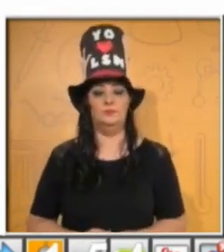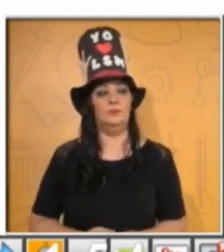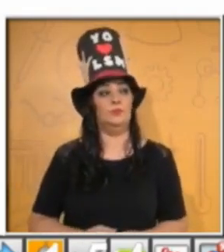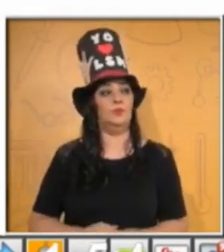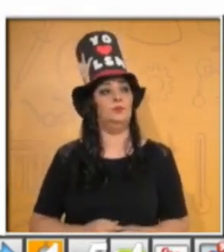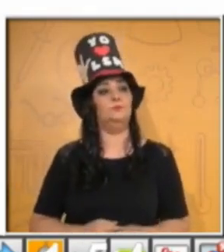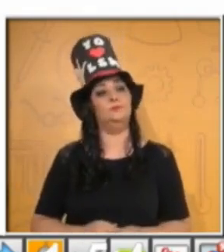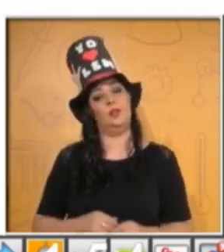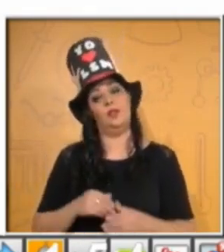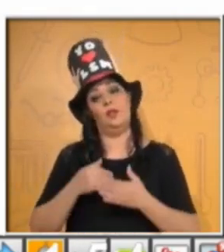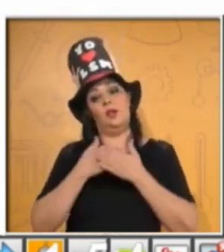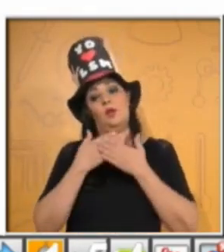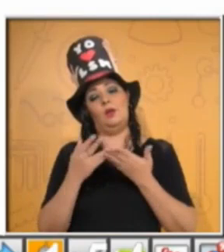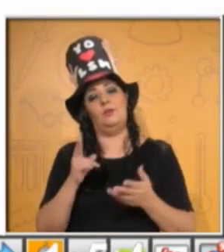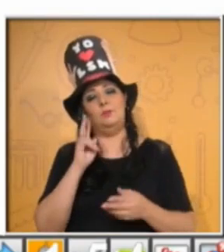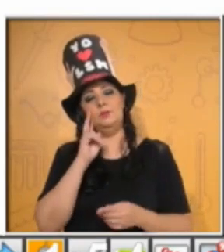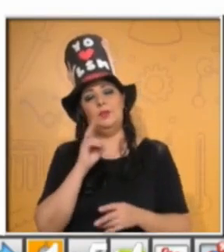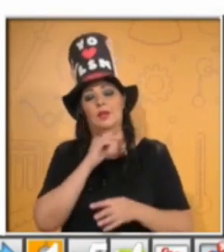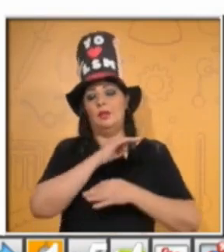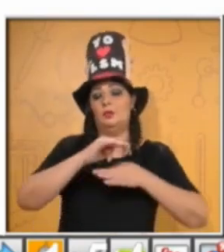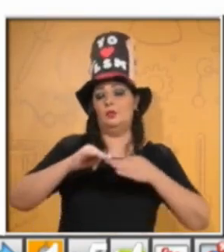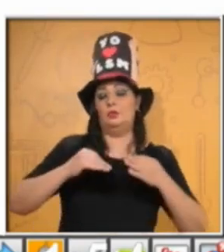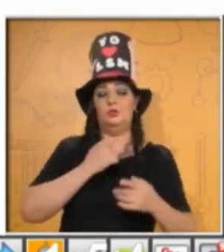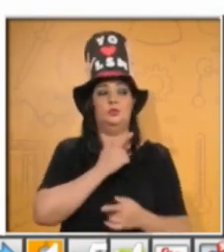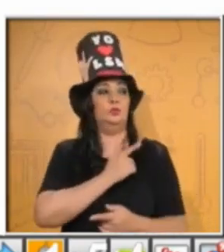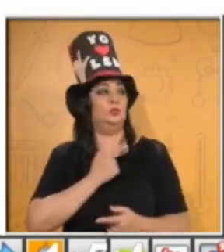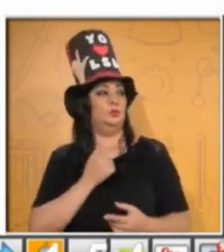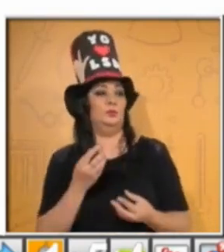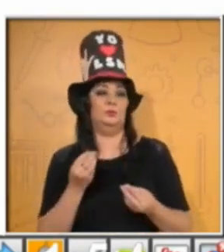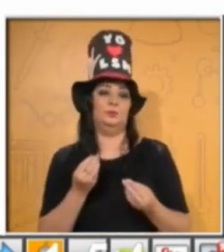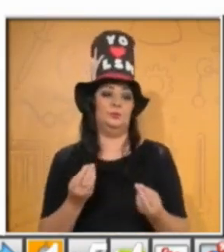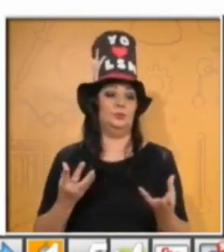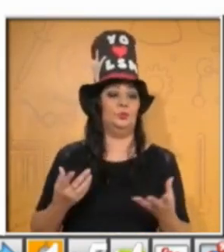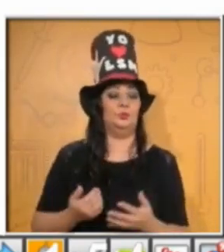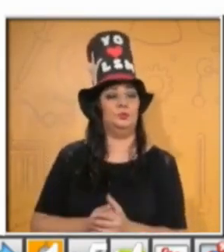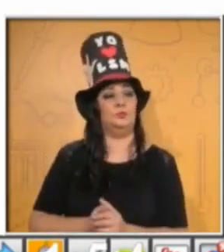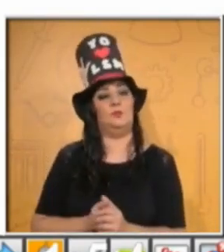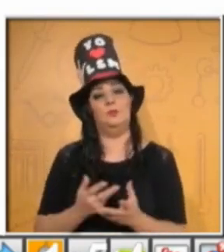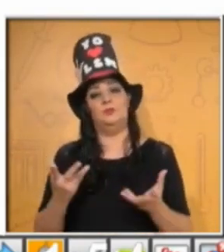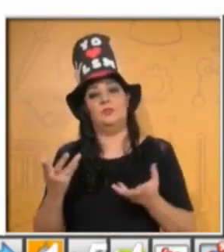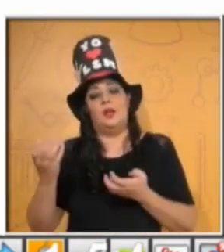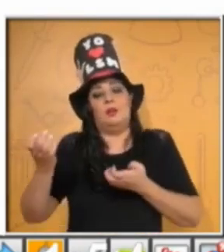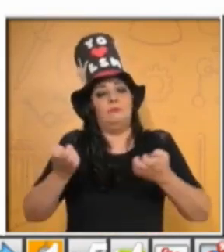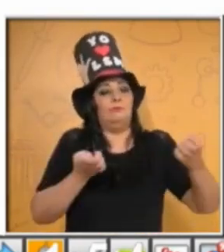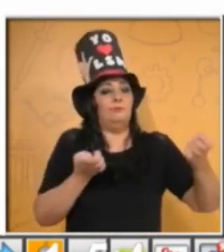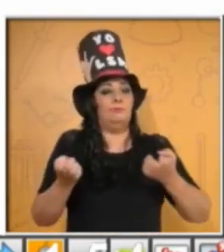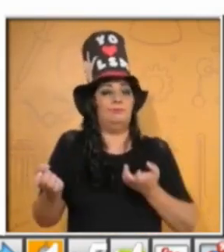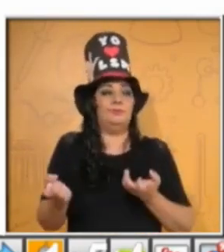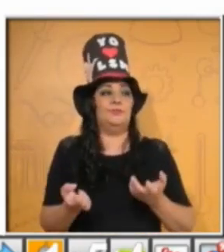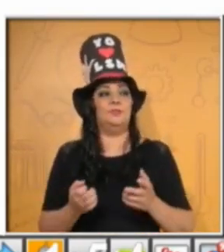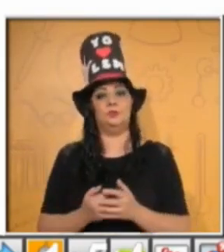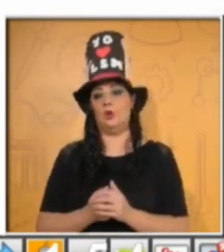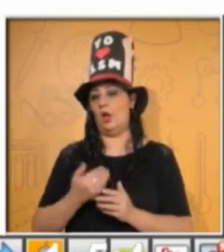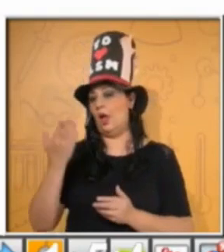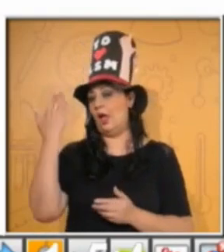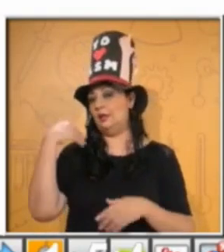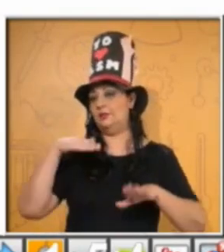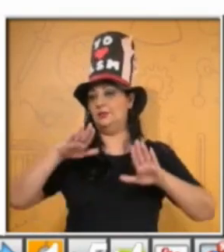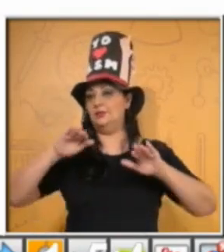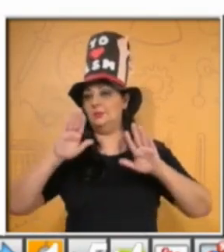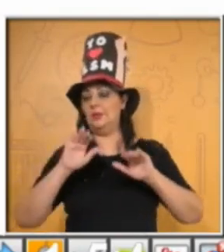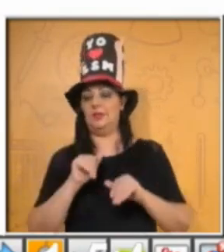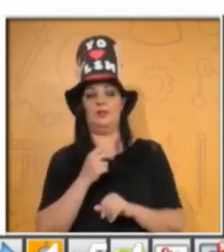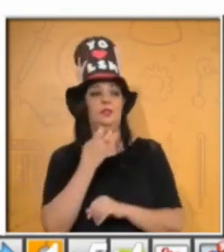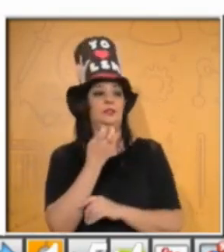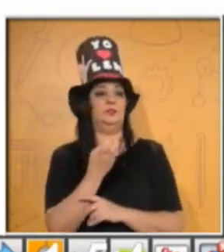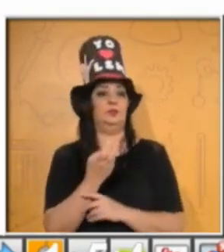Bueno, es momento de pasar a la parte que a todos nos gusta, donde nos vamos a activar un poquito. Antes de despedirnos de esta transmisión